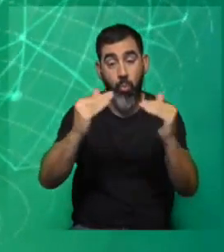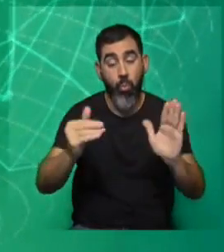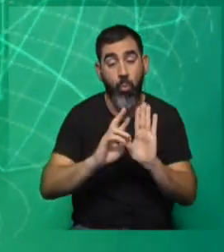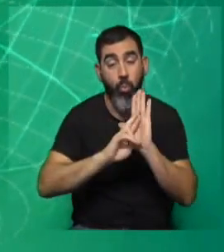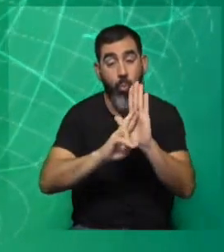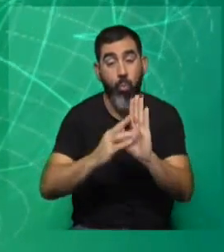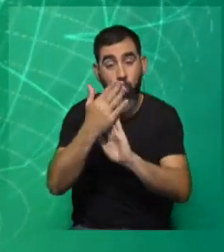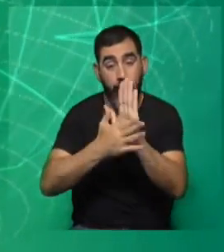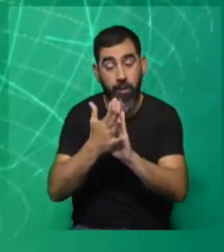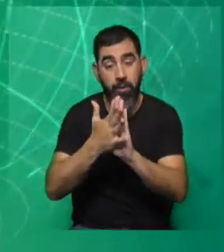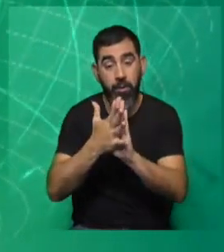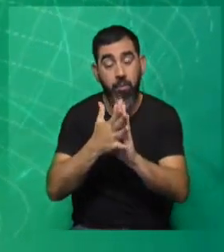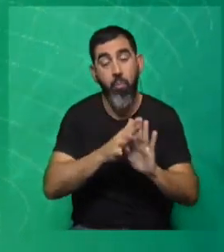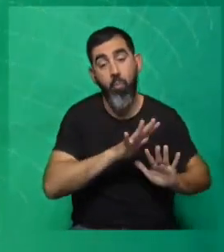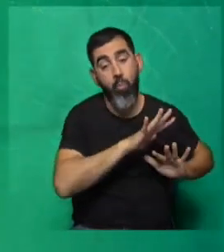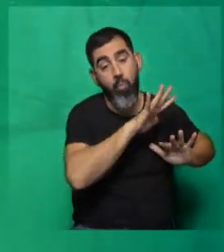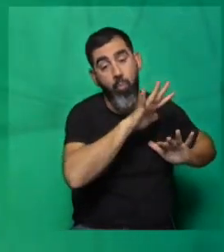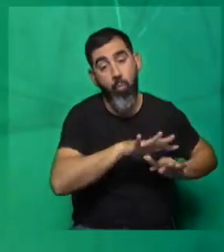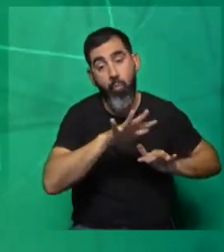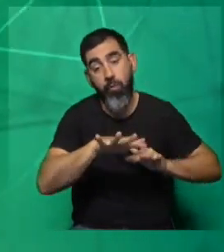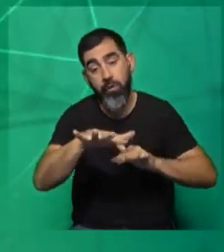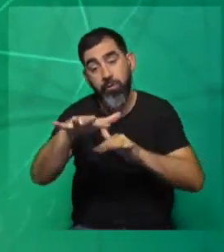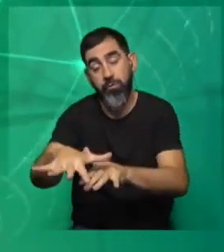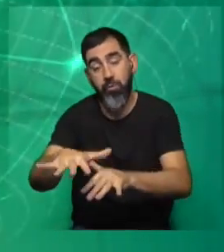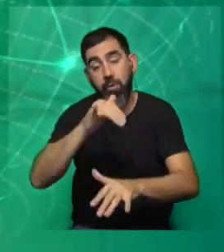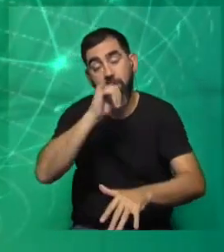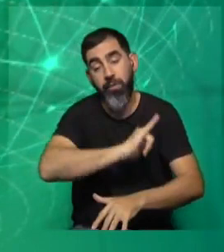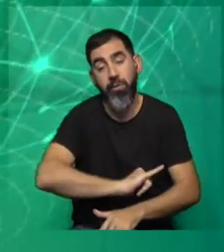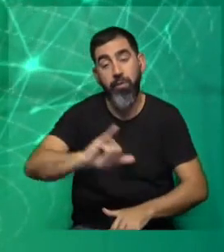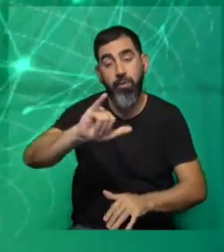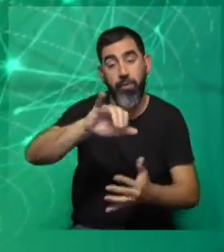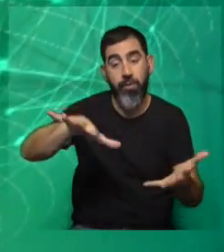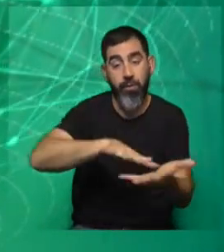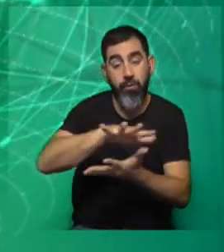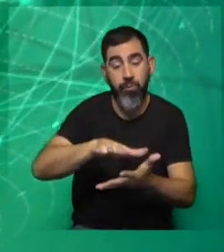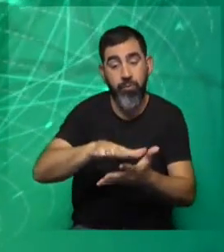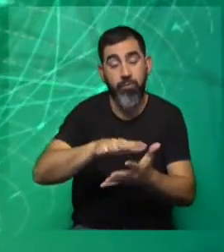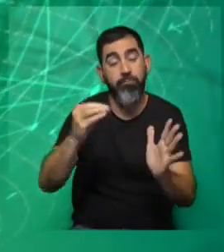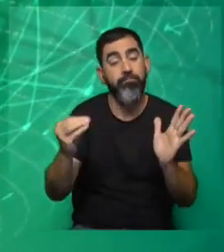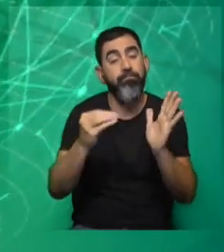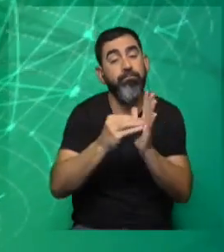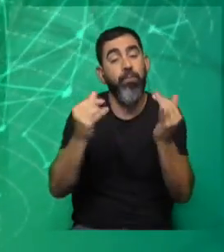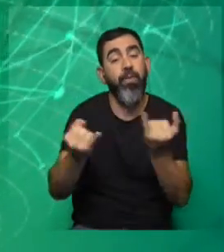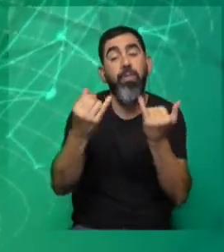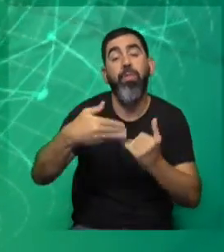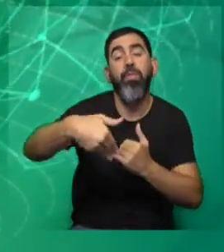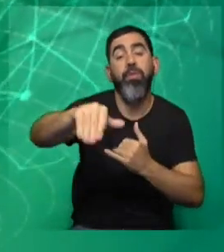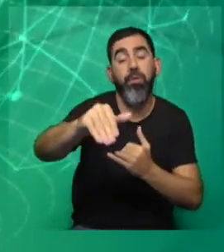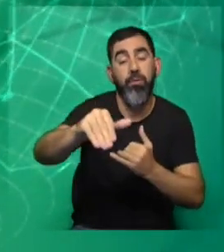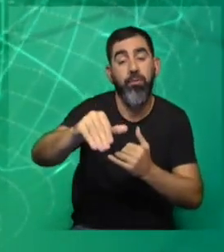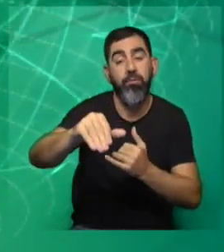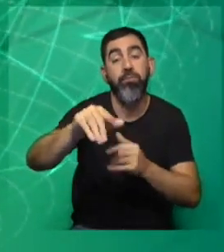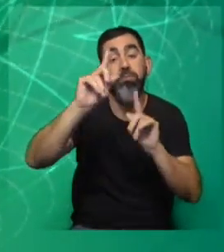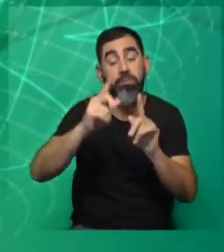representativa una movilización para denunciar esto que será fijada en los próximos días y será dentro